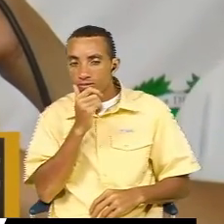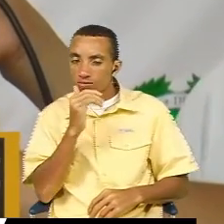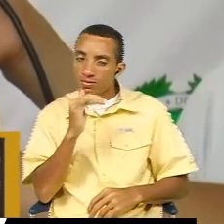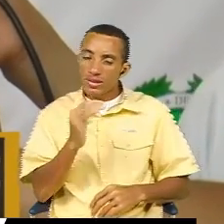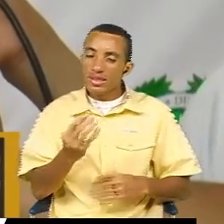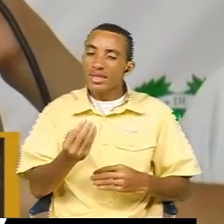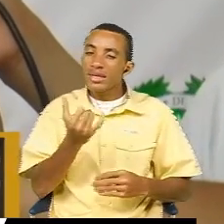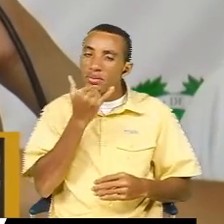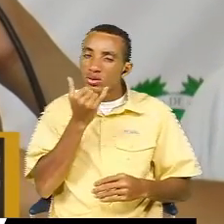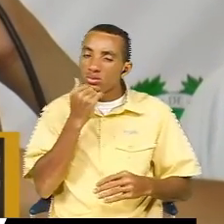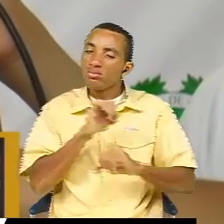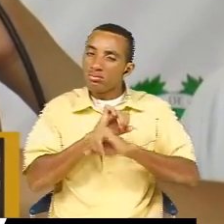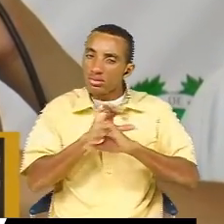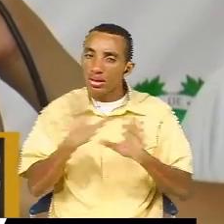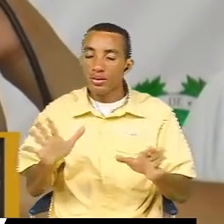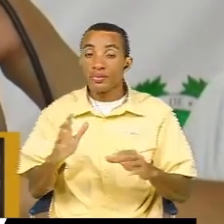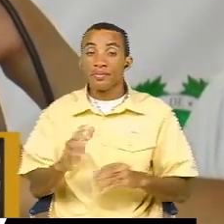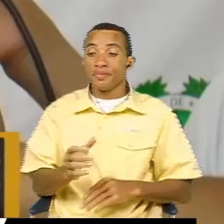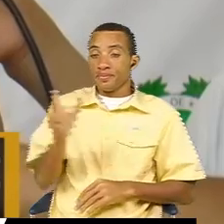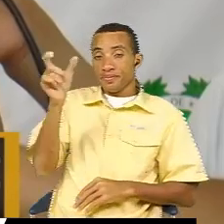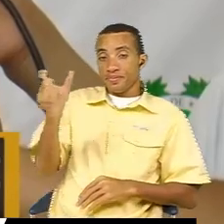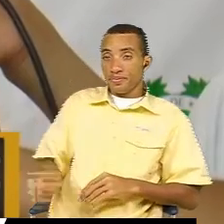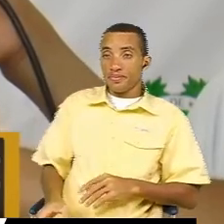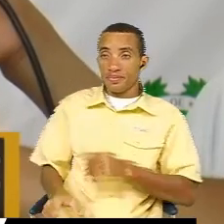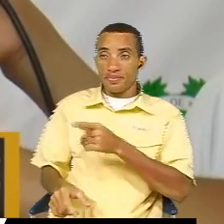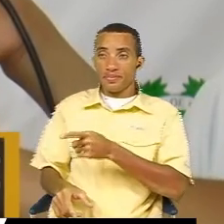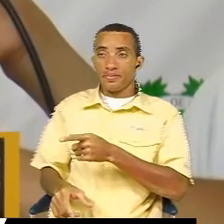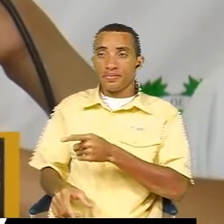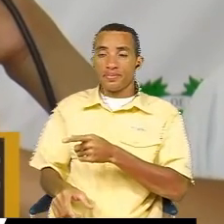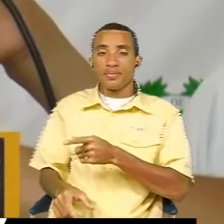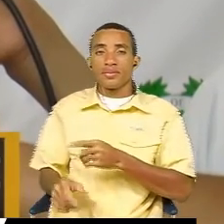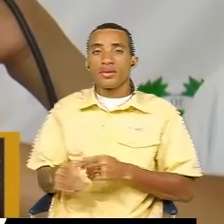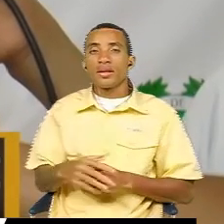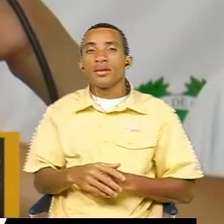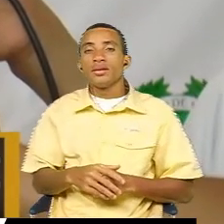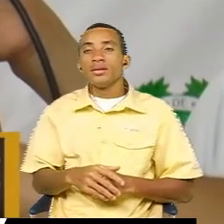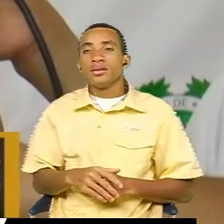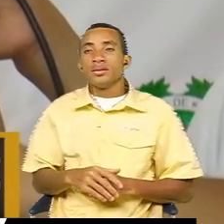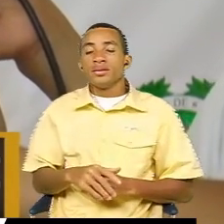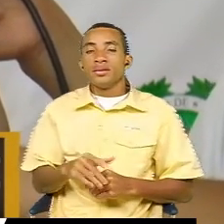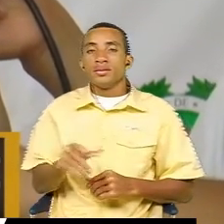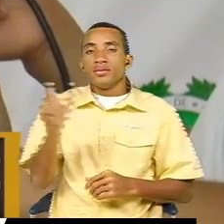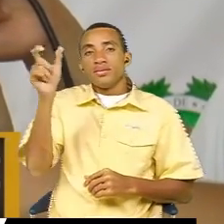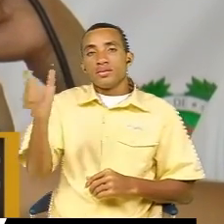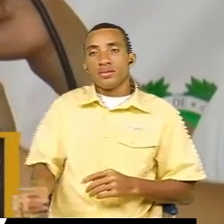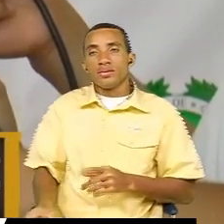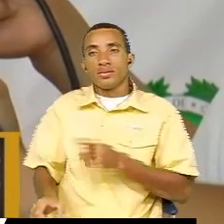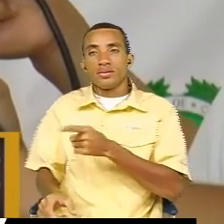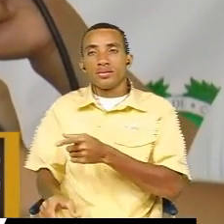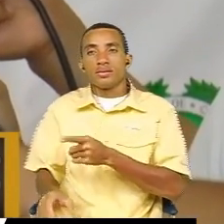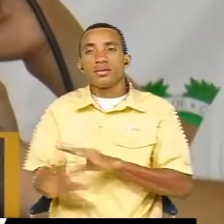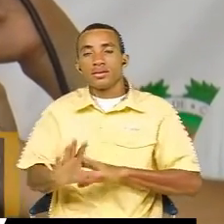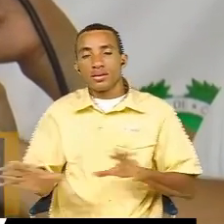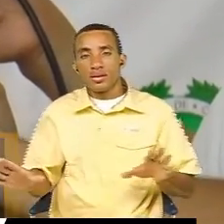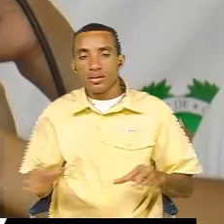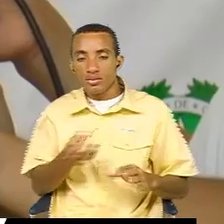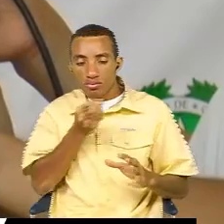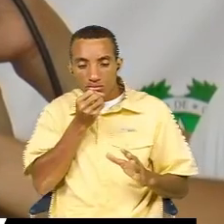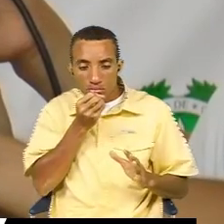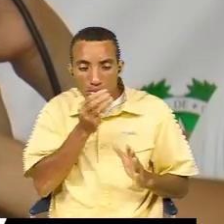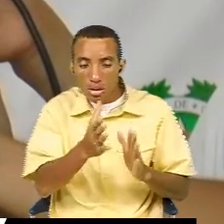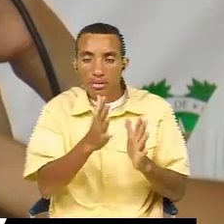situación. Finalmente la persona es liberada, finalmente pues esta persona logra ya colocar su